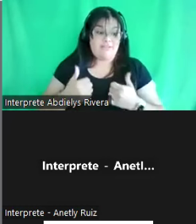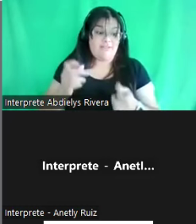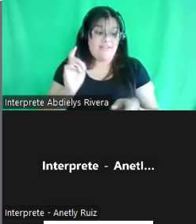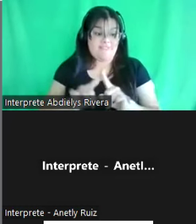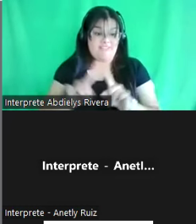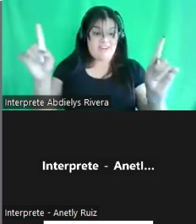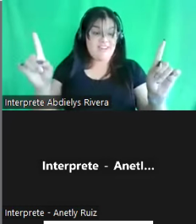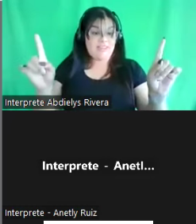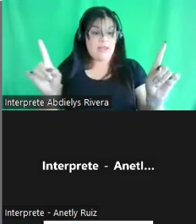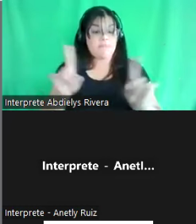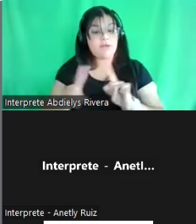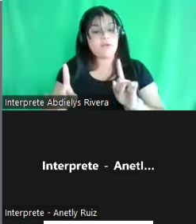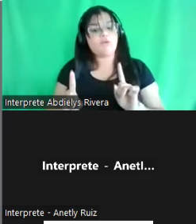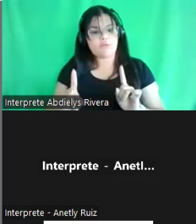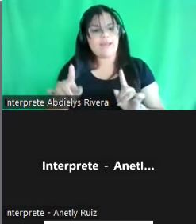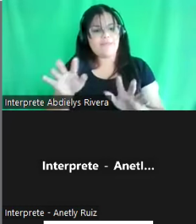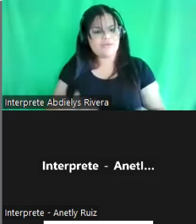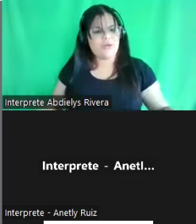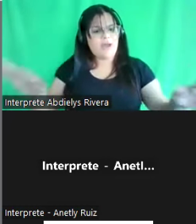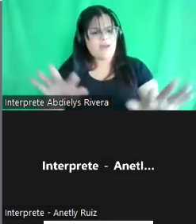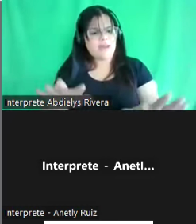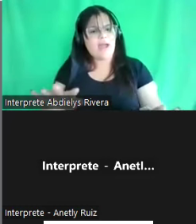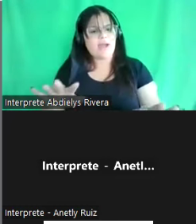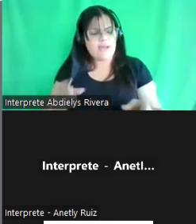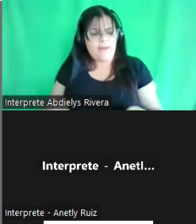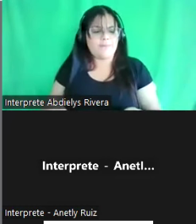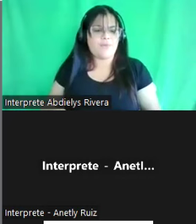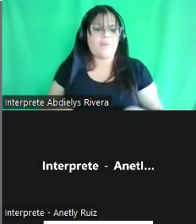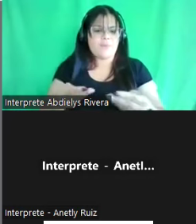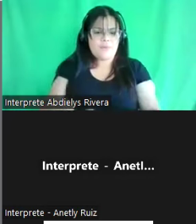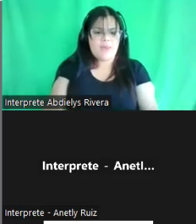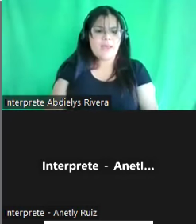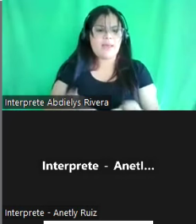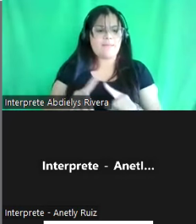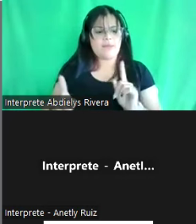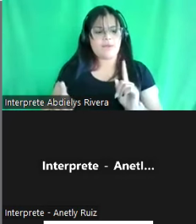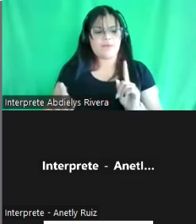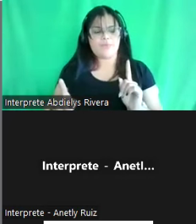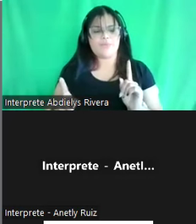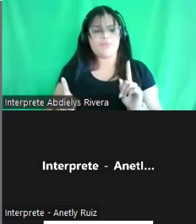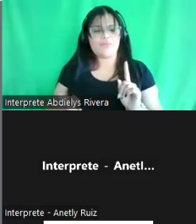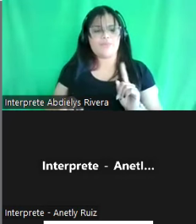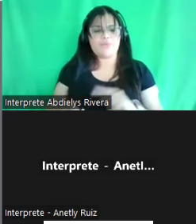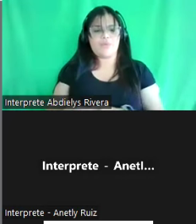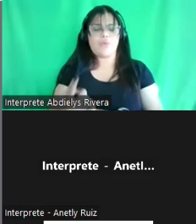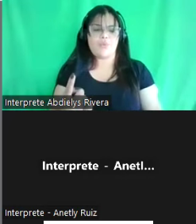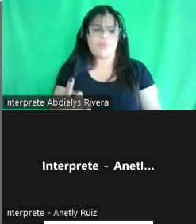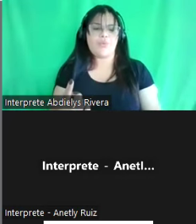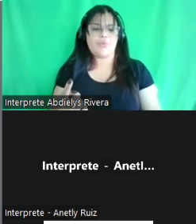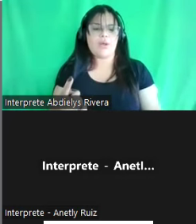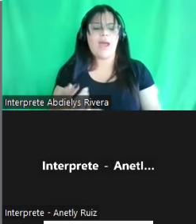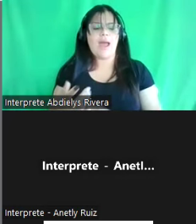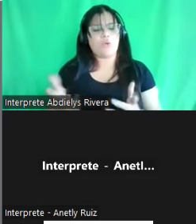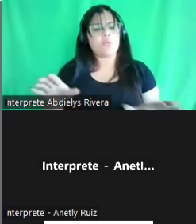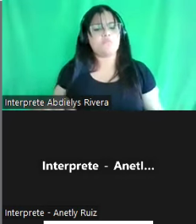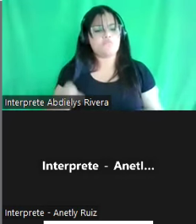Sí hay sus lugares que, ¿verdad?, proveen, pero una verdad, una algo que